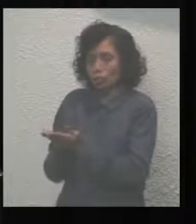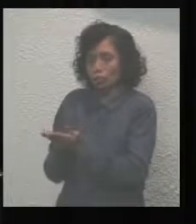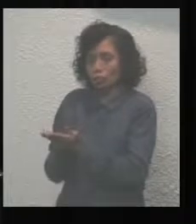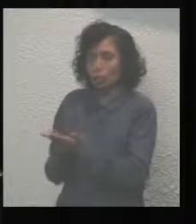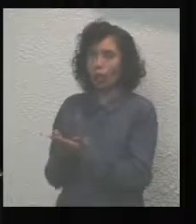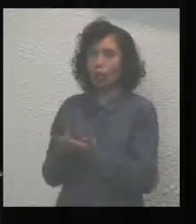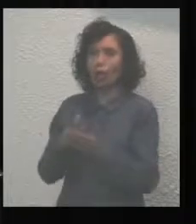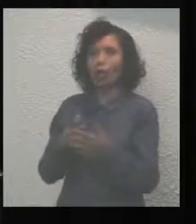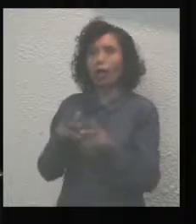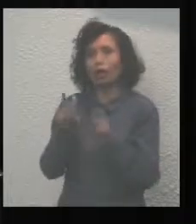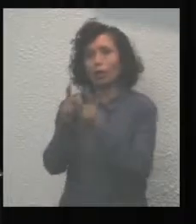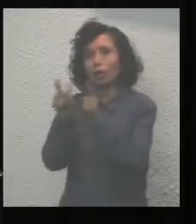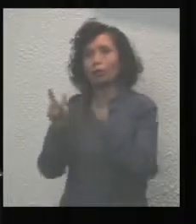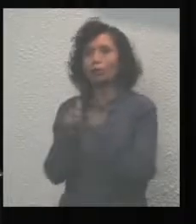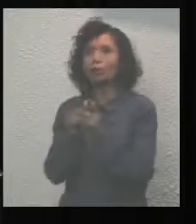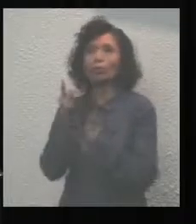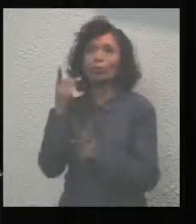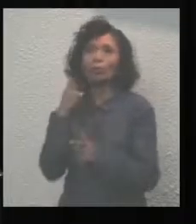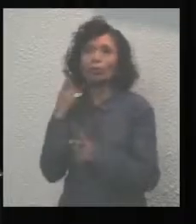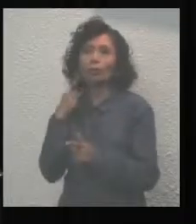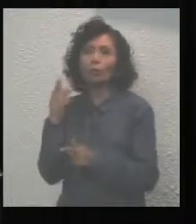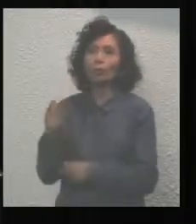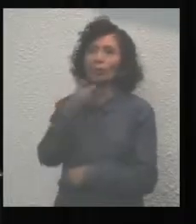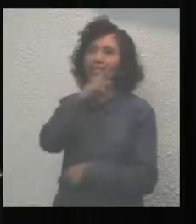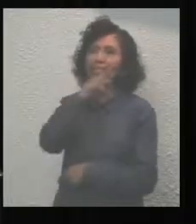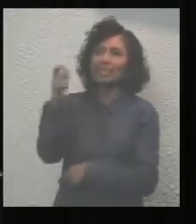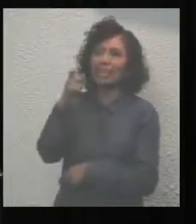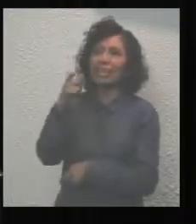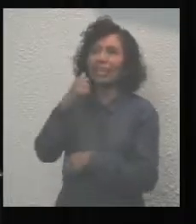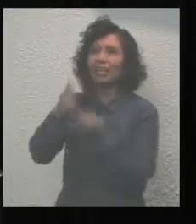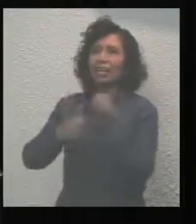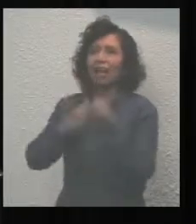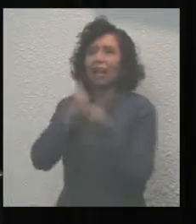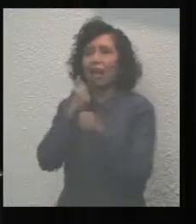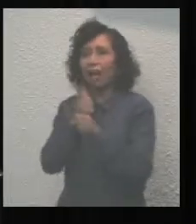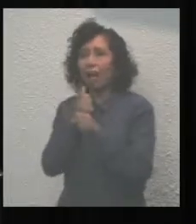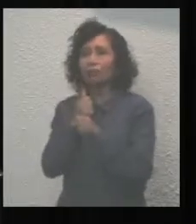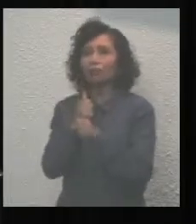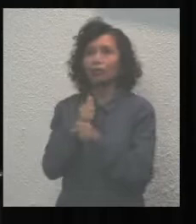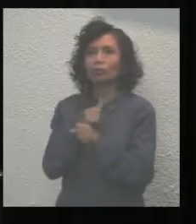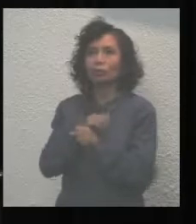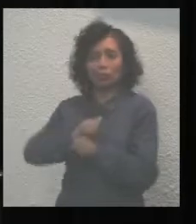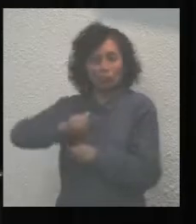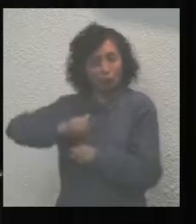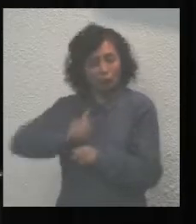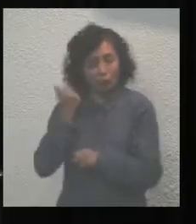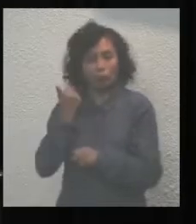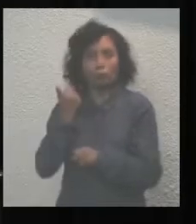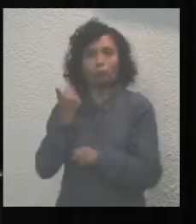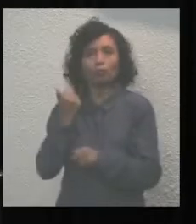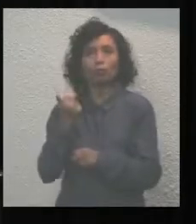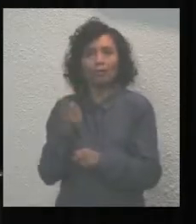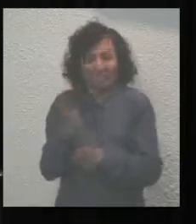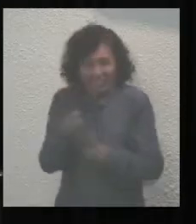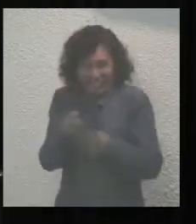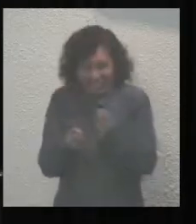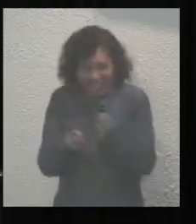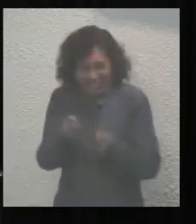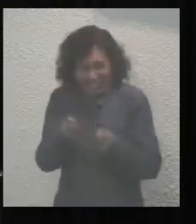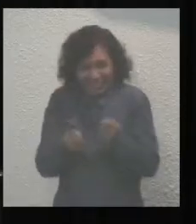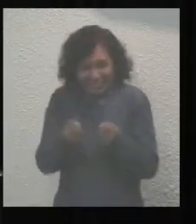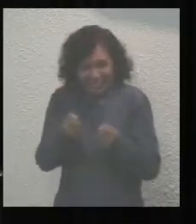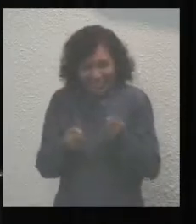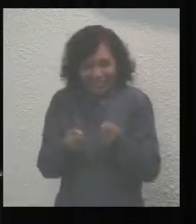este país durante 100 años de abuso de poder y que desde 1974 hasta la fecha ha mantenido a los quintanarroenses